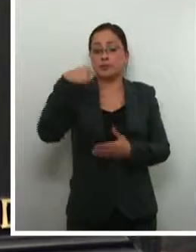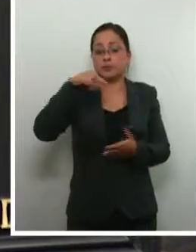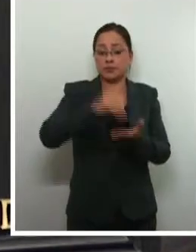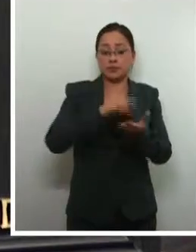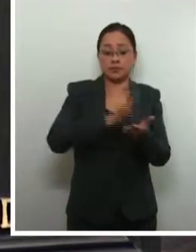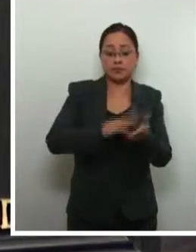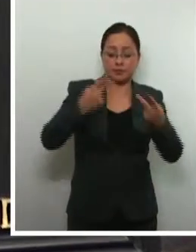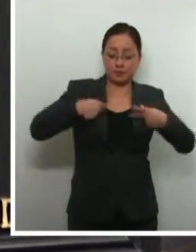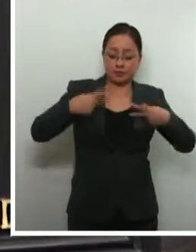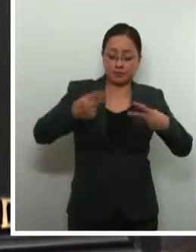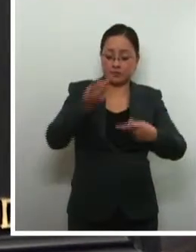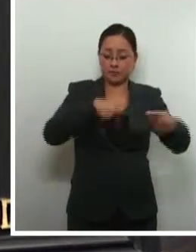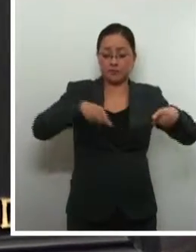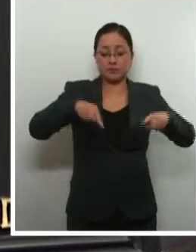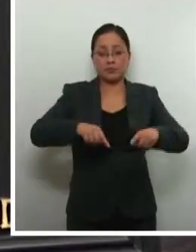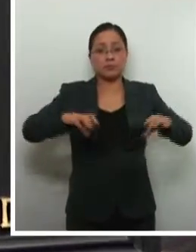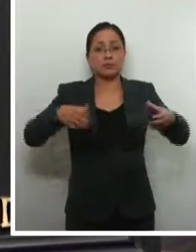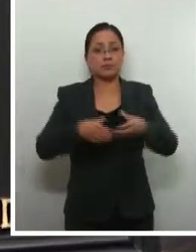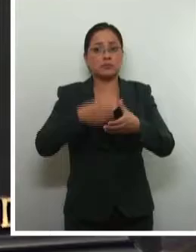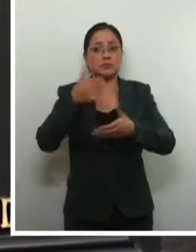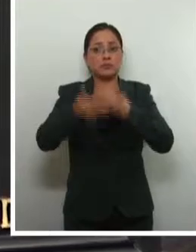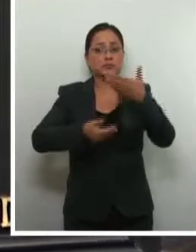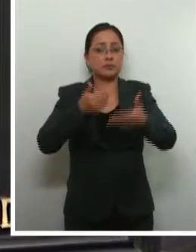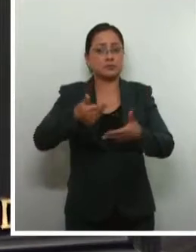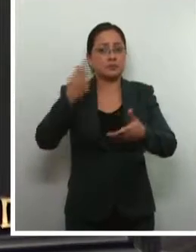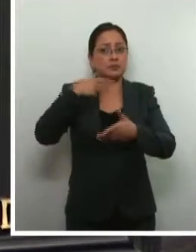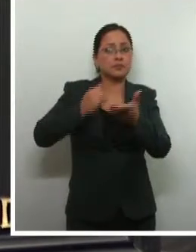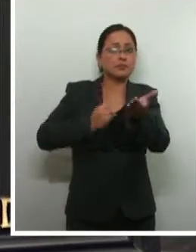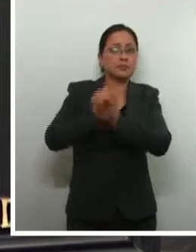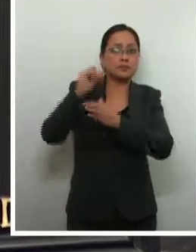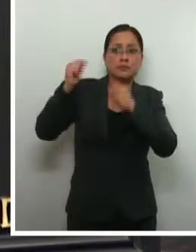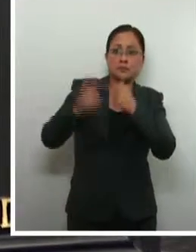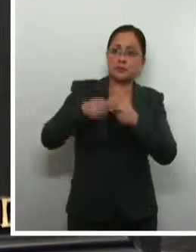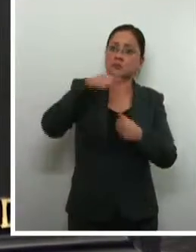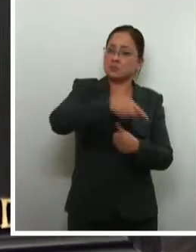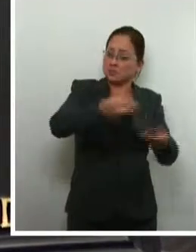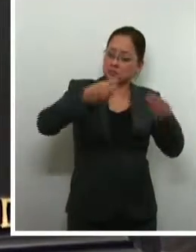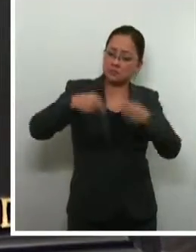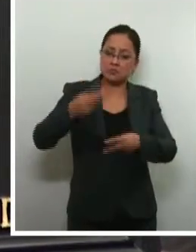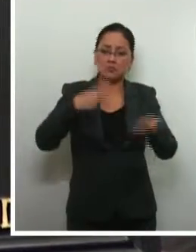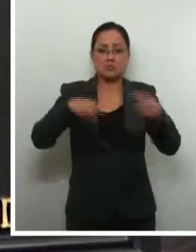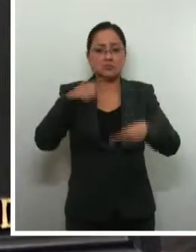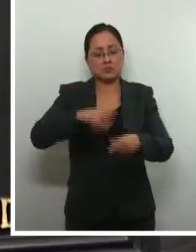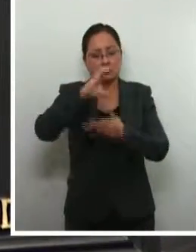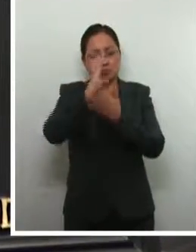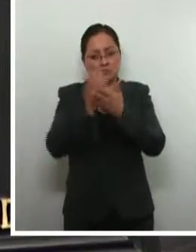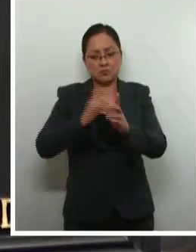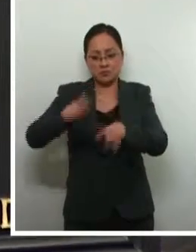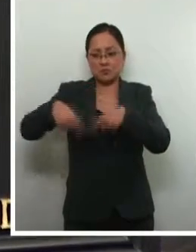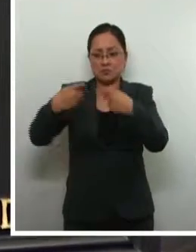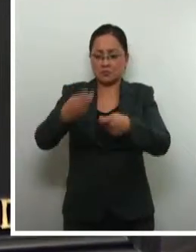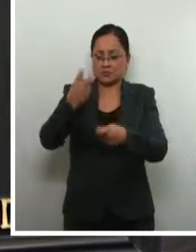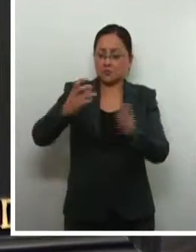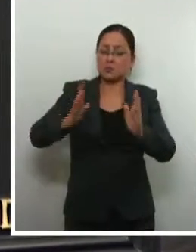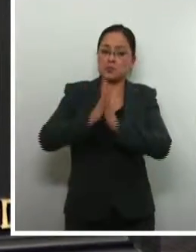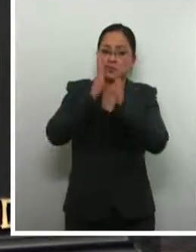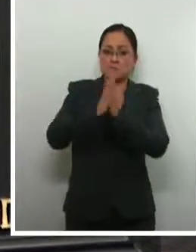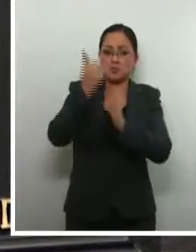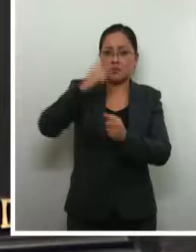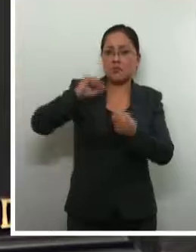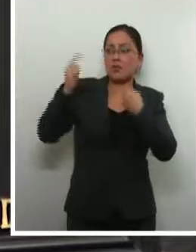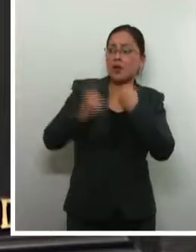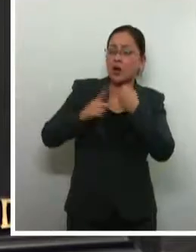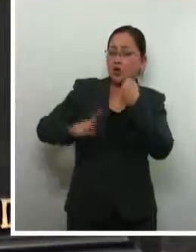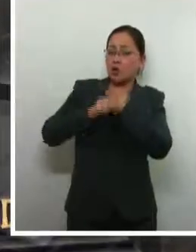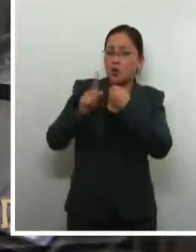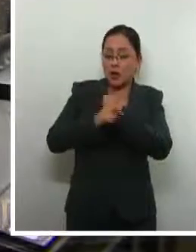los ciudadanos en los procesos de toma de decisiones, de contrataciones, para que evitaran los